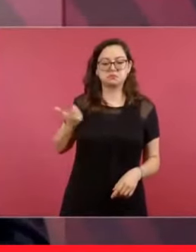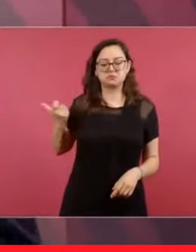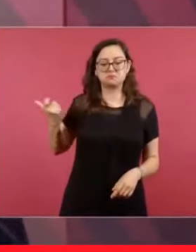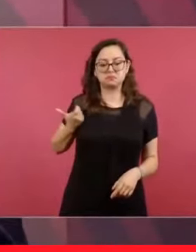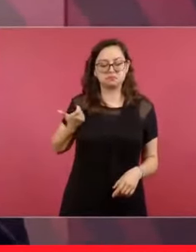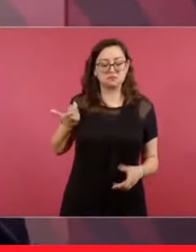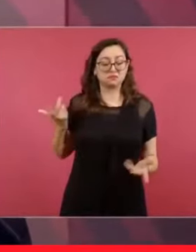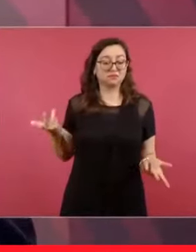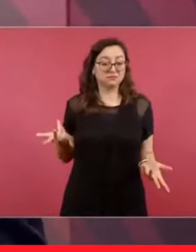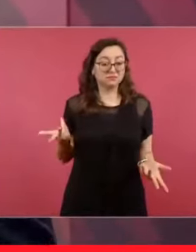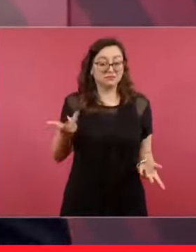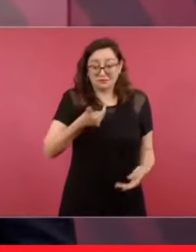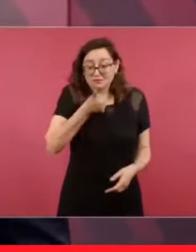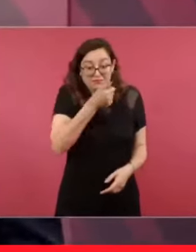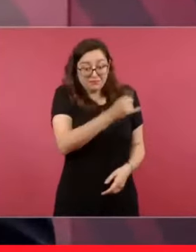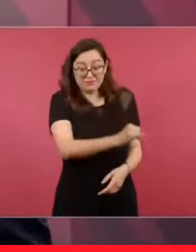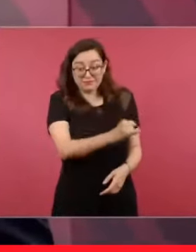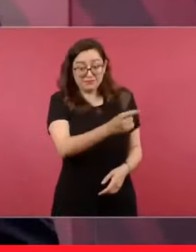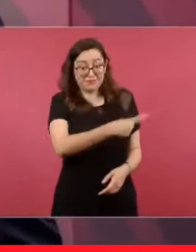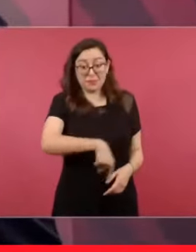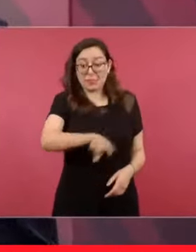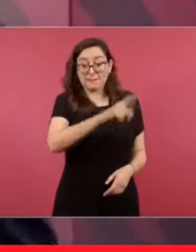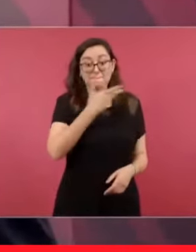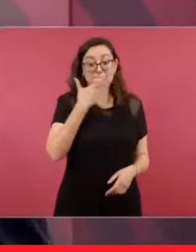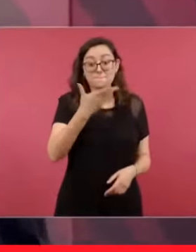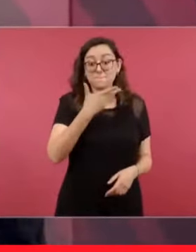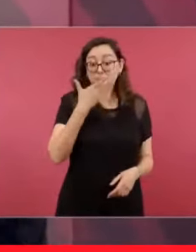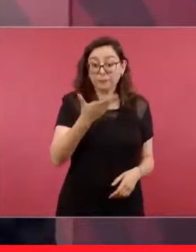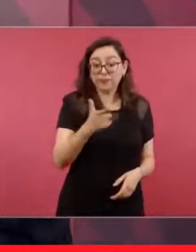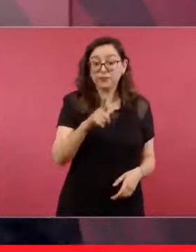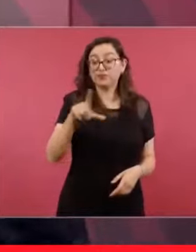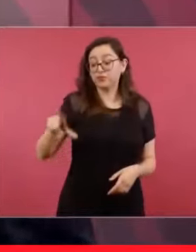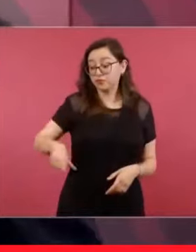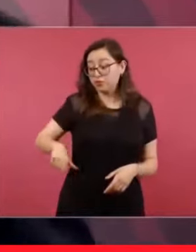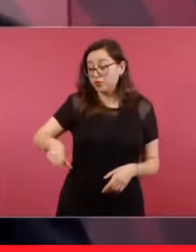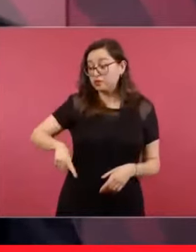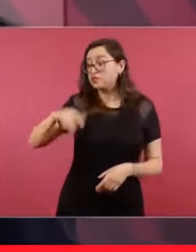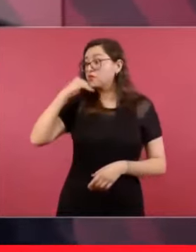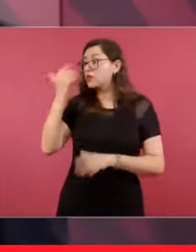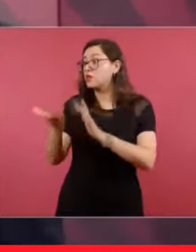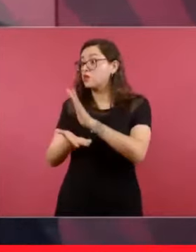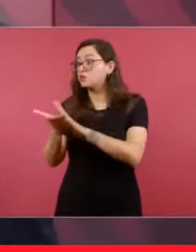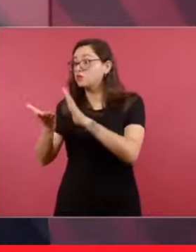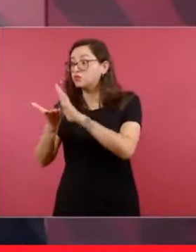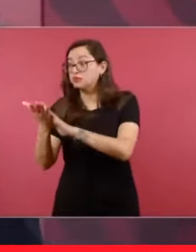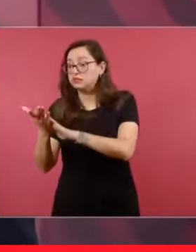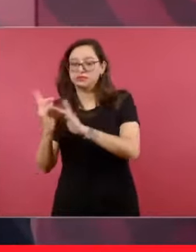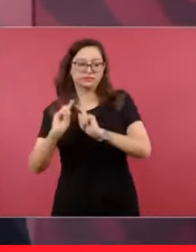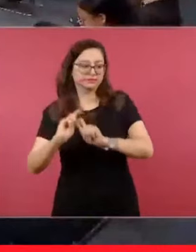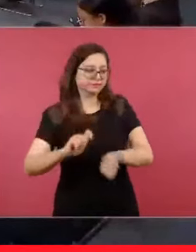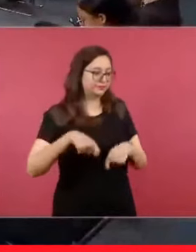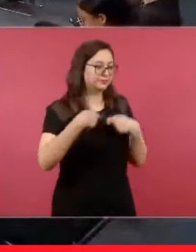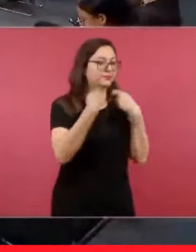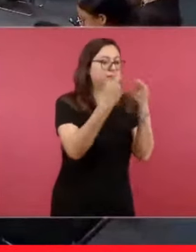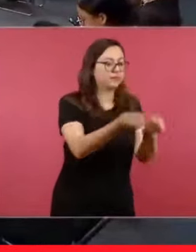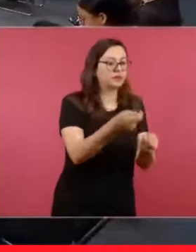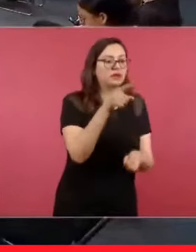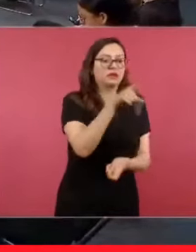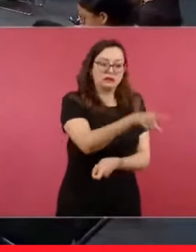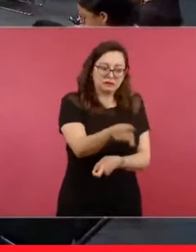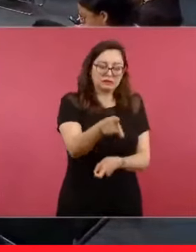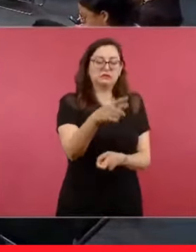y obtenían contratos leoninos en el caso de los